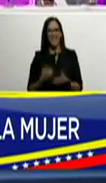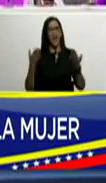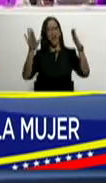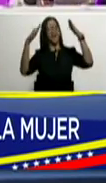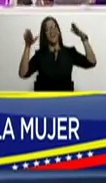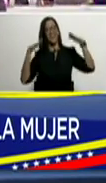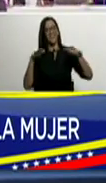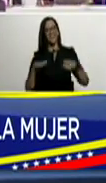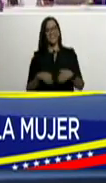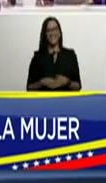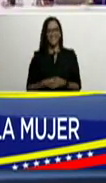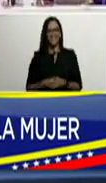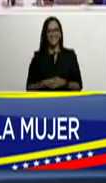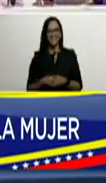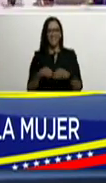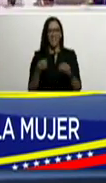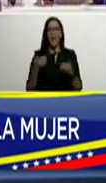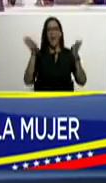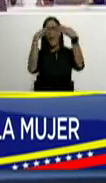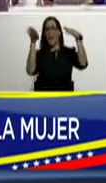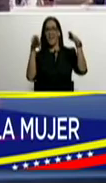¡Navidad!